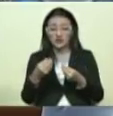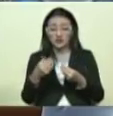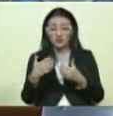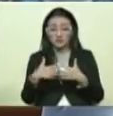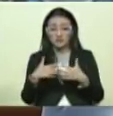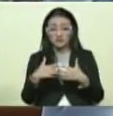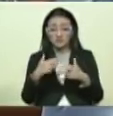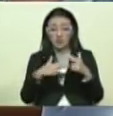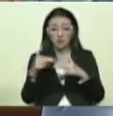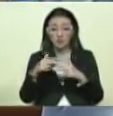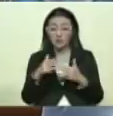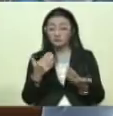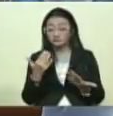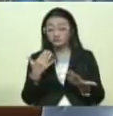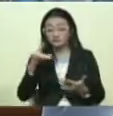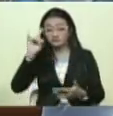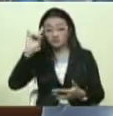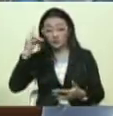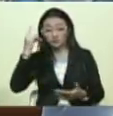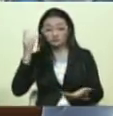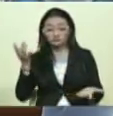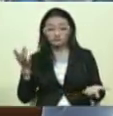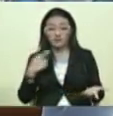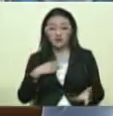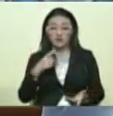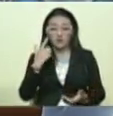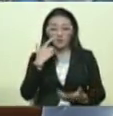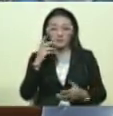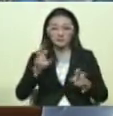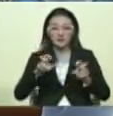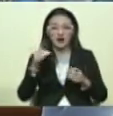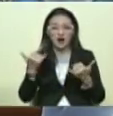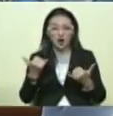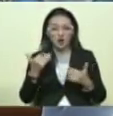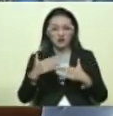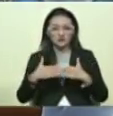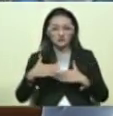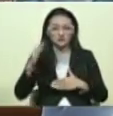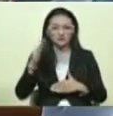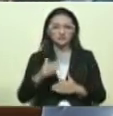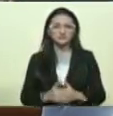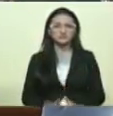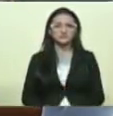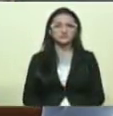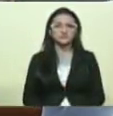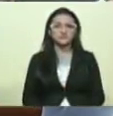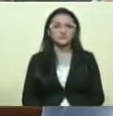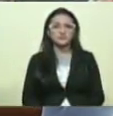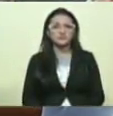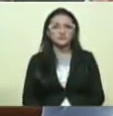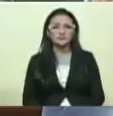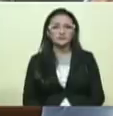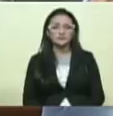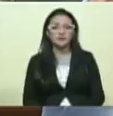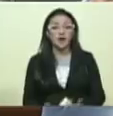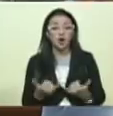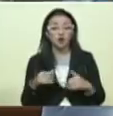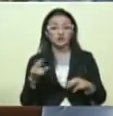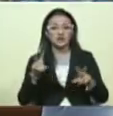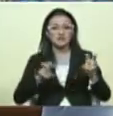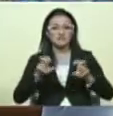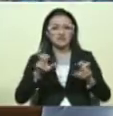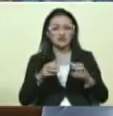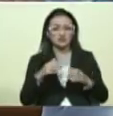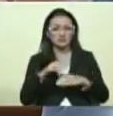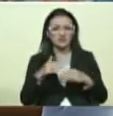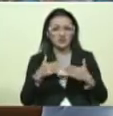Quiero destacar, para nuevamente aclarar, que esto no guarda relación con otra investigación que está haciendo el Ministerio Público,